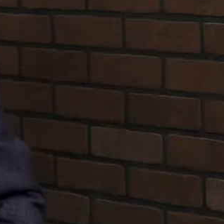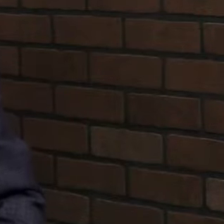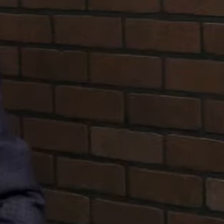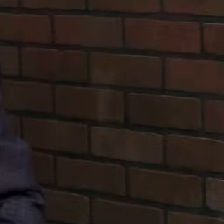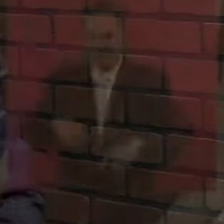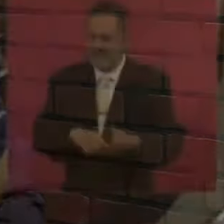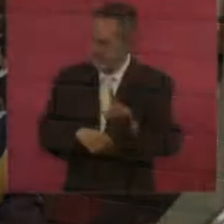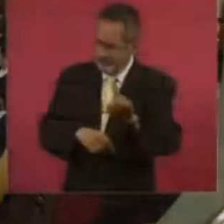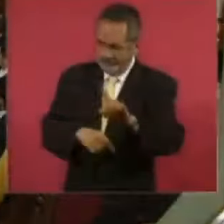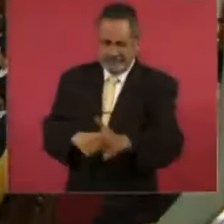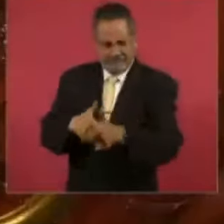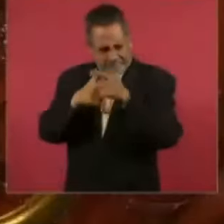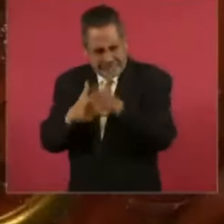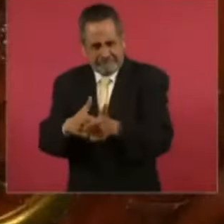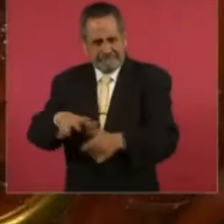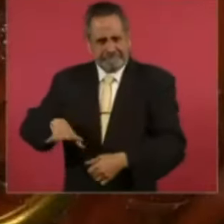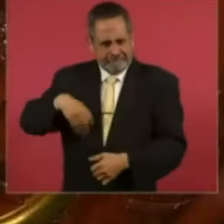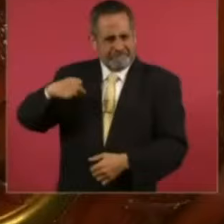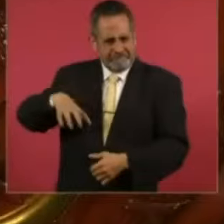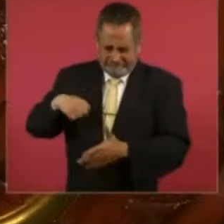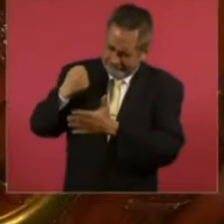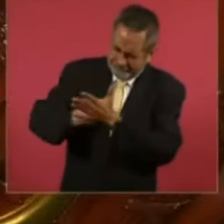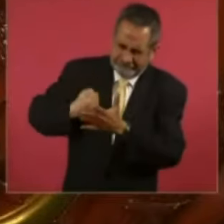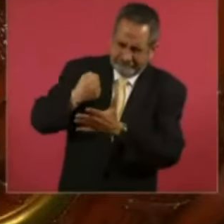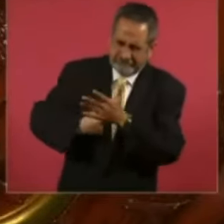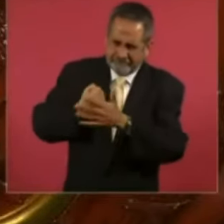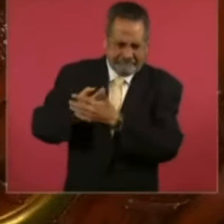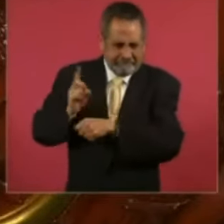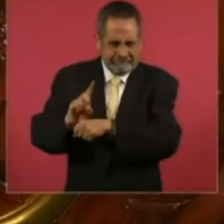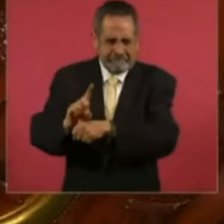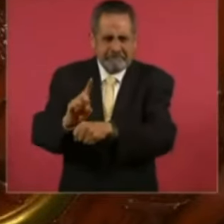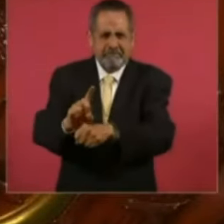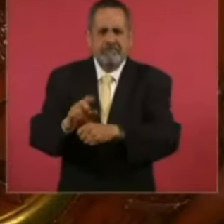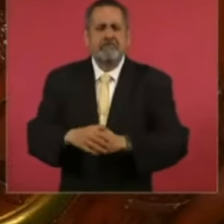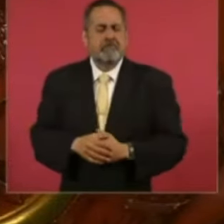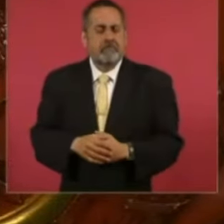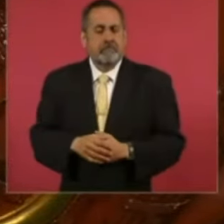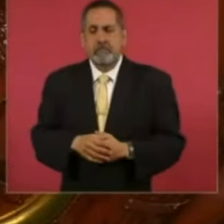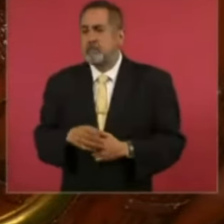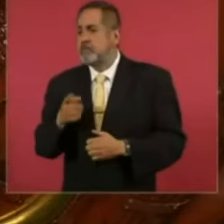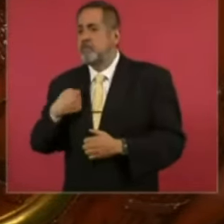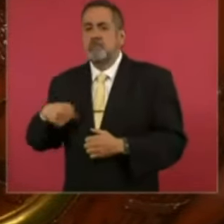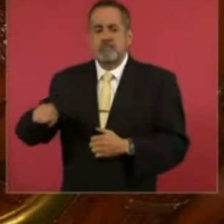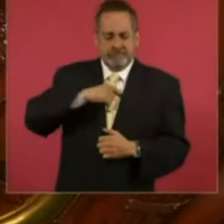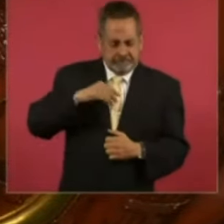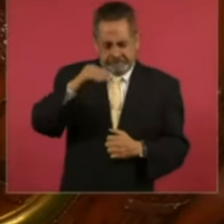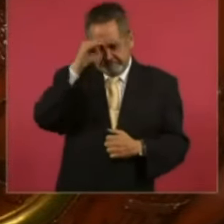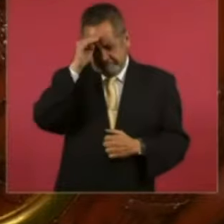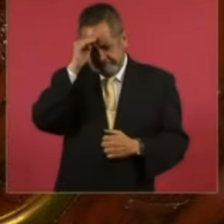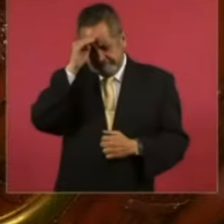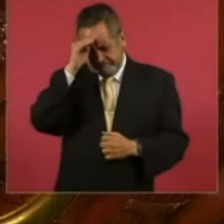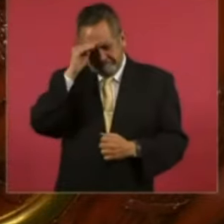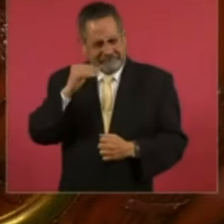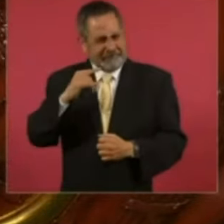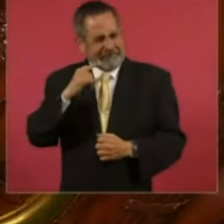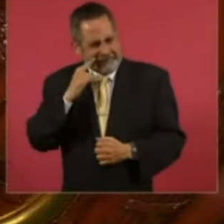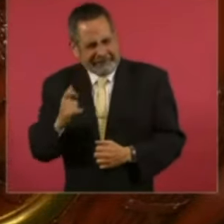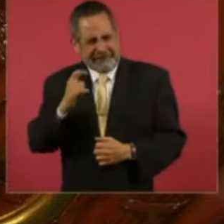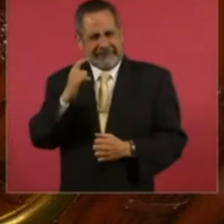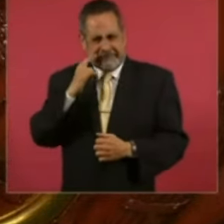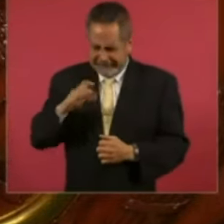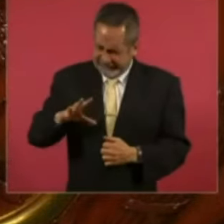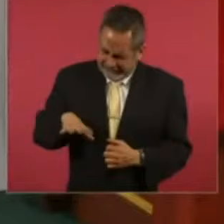es un componente muy político. Y va pegado con el 11. Correcto. Que el salario mínimo de